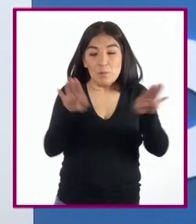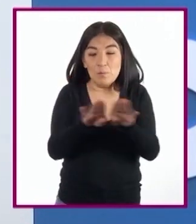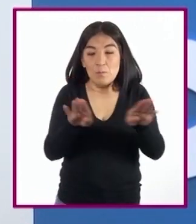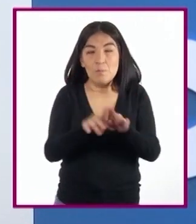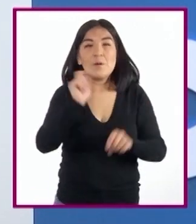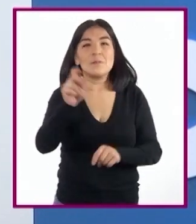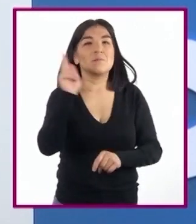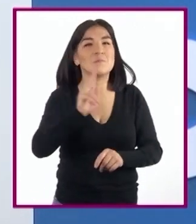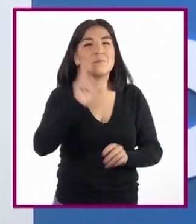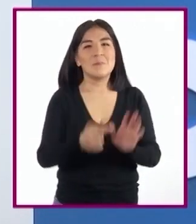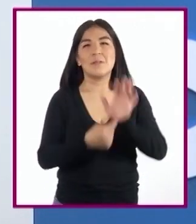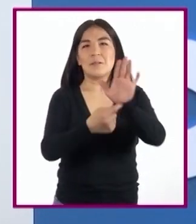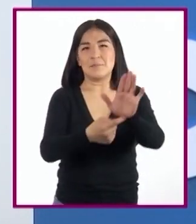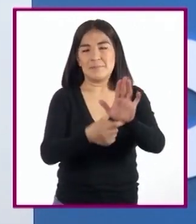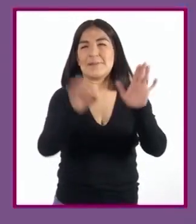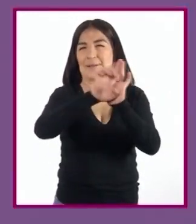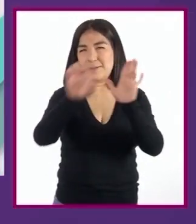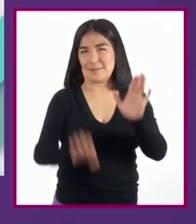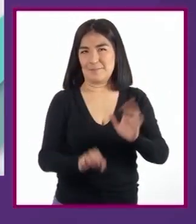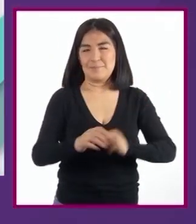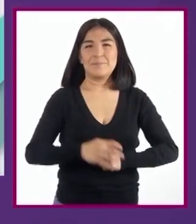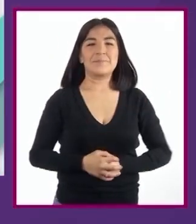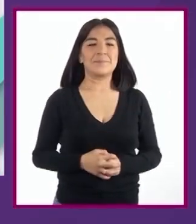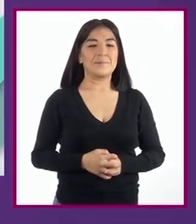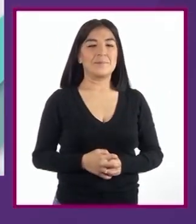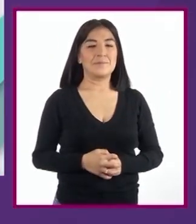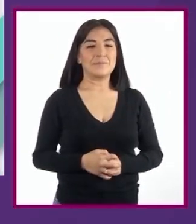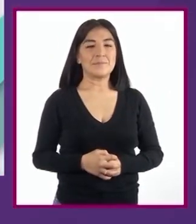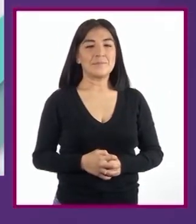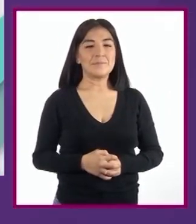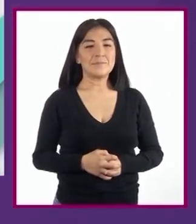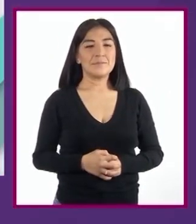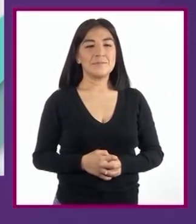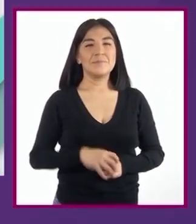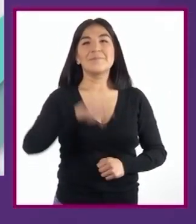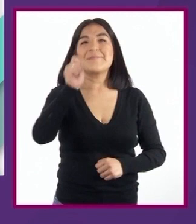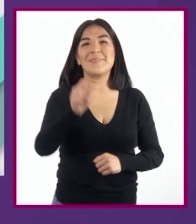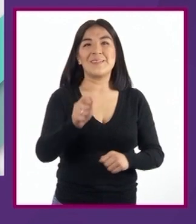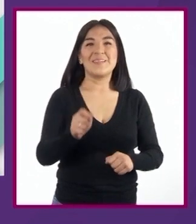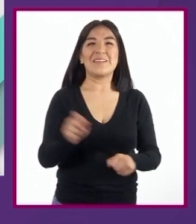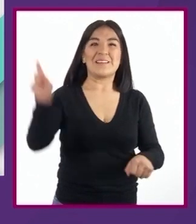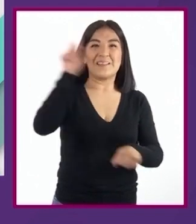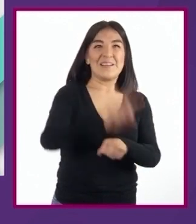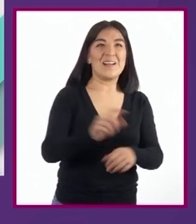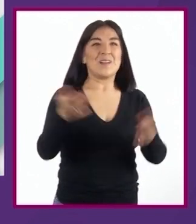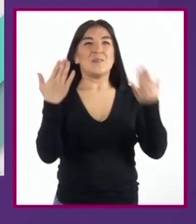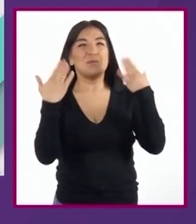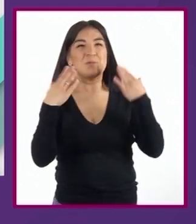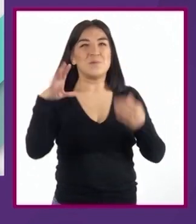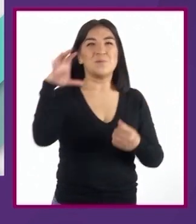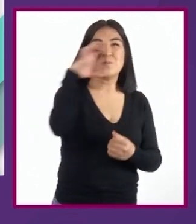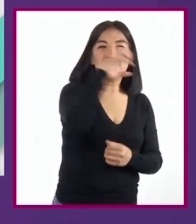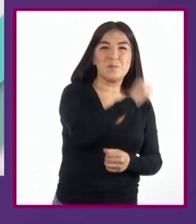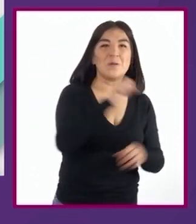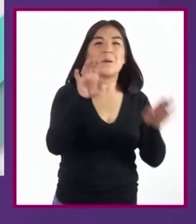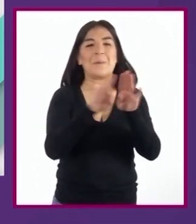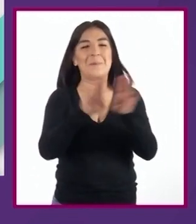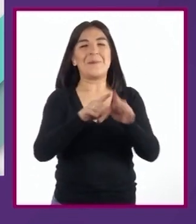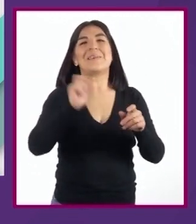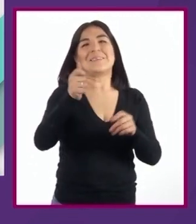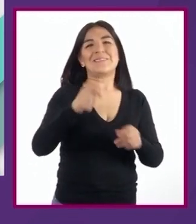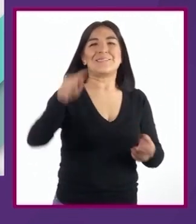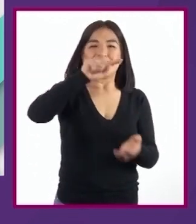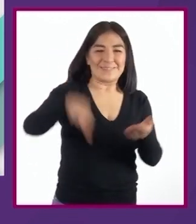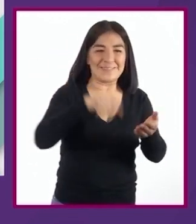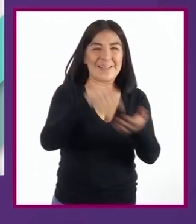que utilizaremos. Por ejemplo, en el pronóstico del clima, si están planeando un evento al aire libre o tienen